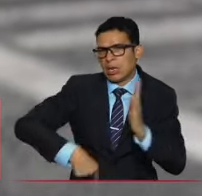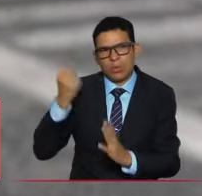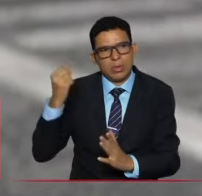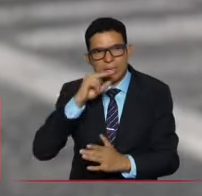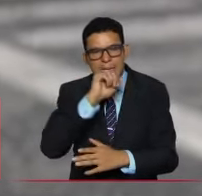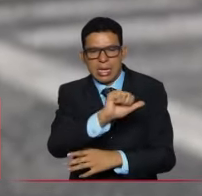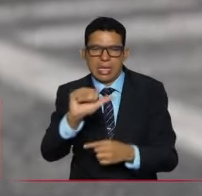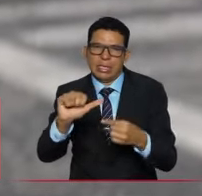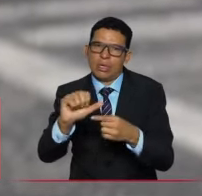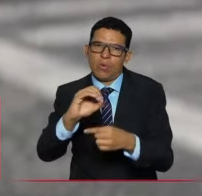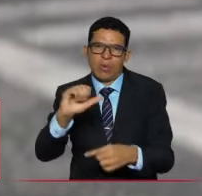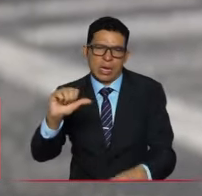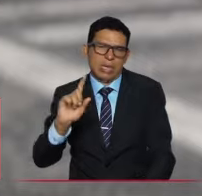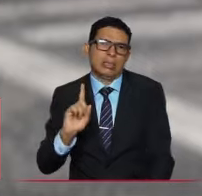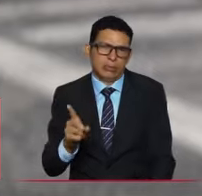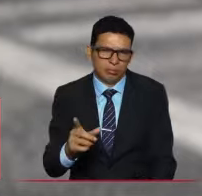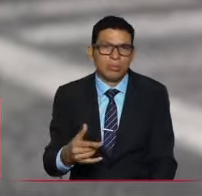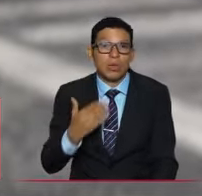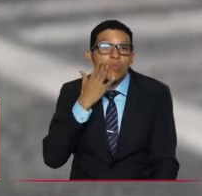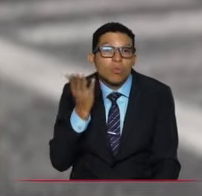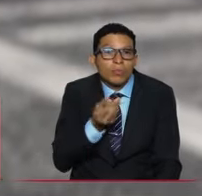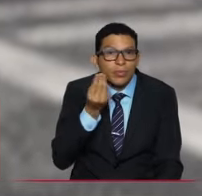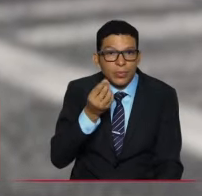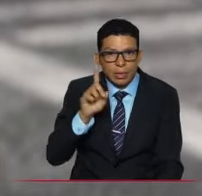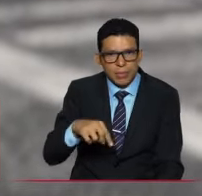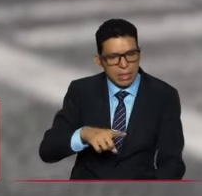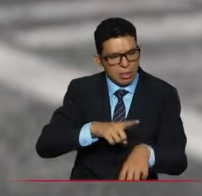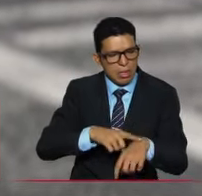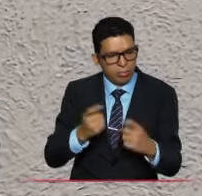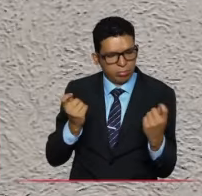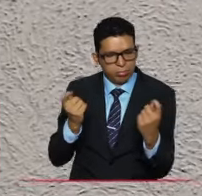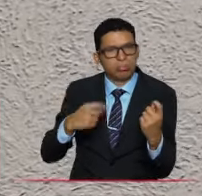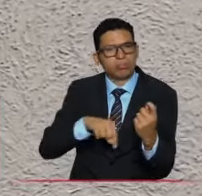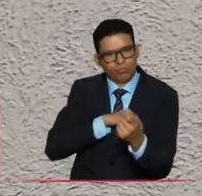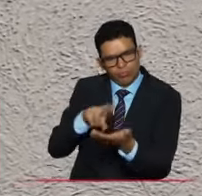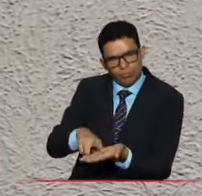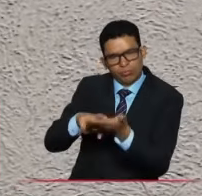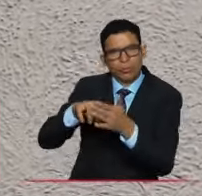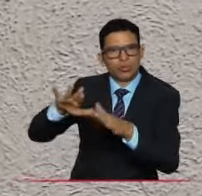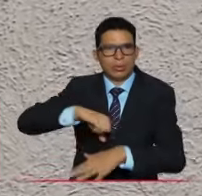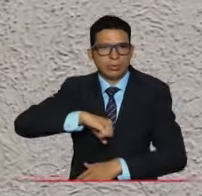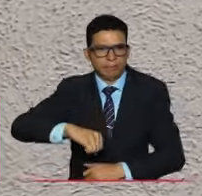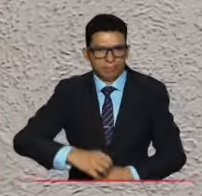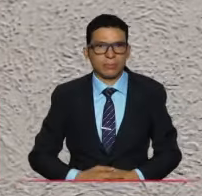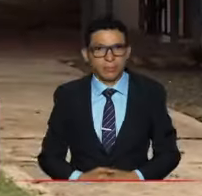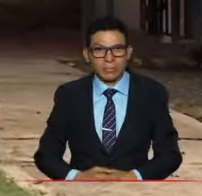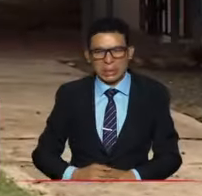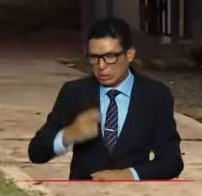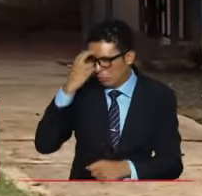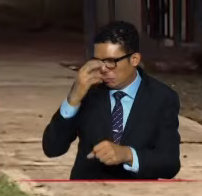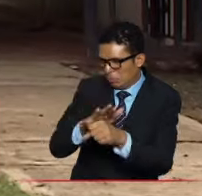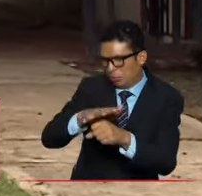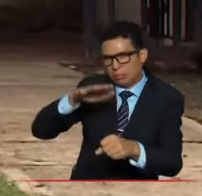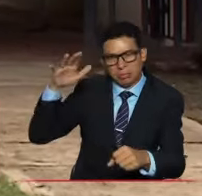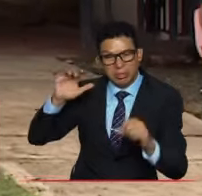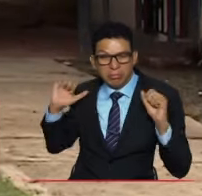niños, niñas y adolescentes, para que a tiempo podamos nosotros como autoridades restablecerles sus derechos. La turba enfurecida también atacó